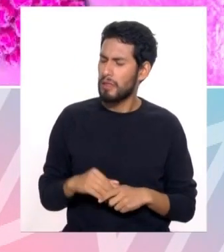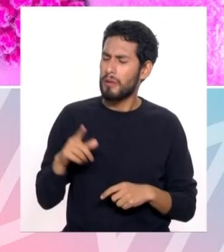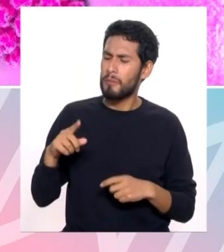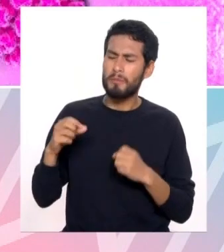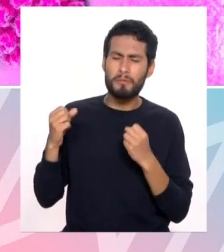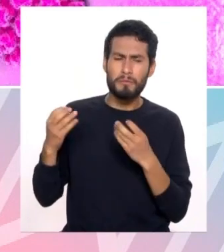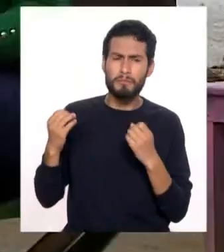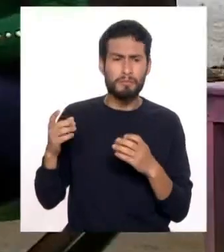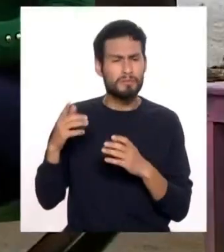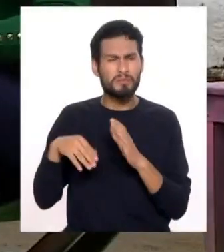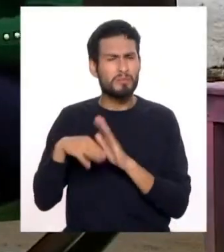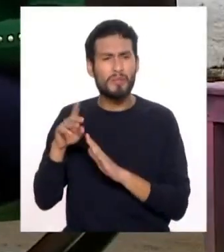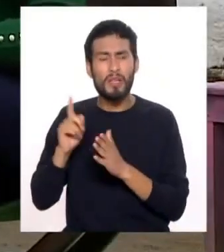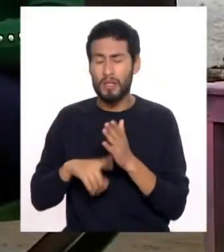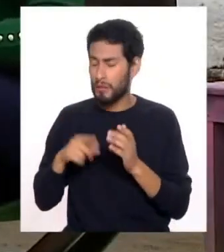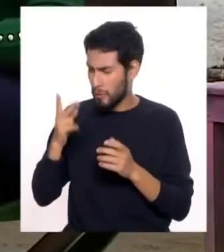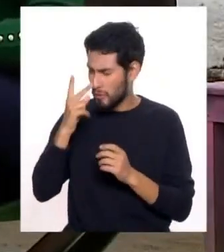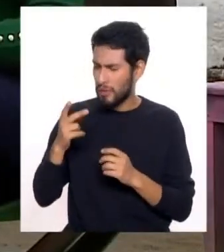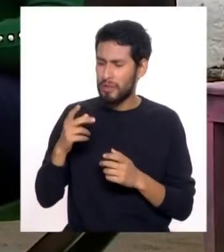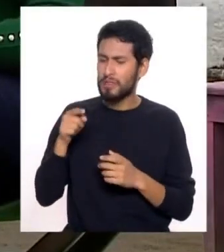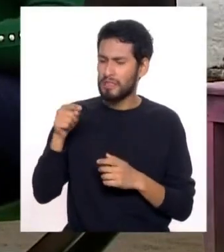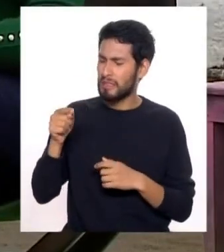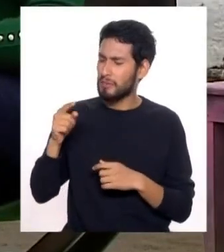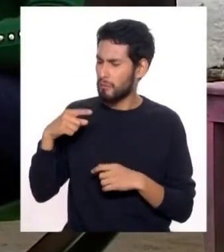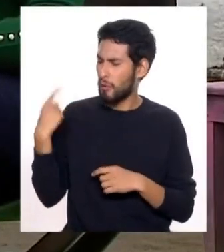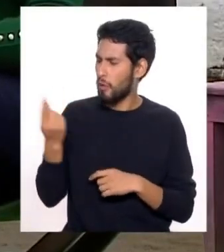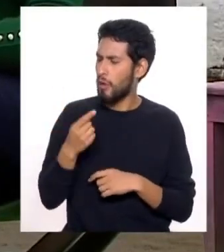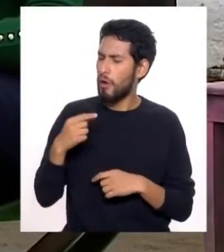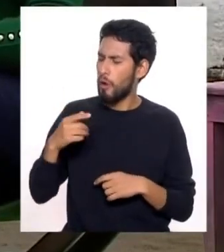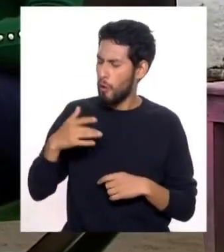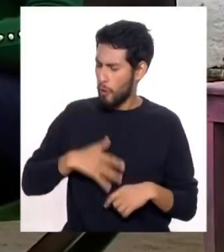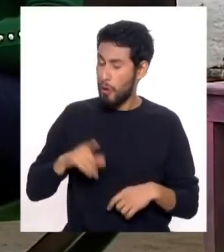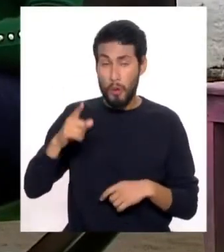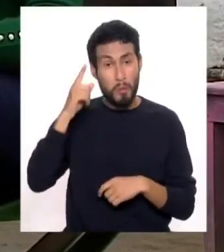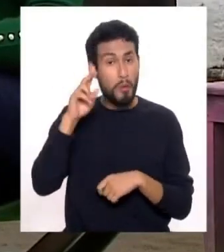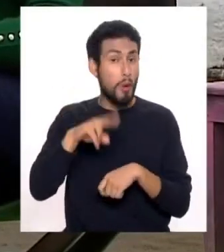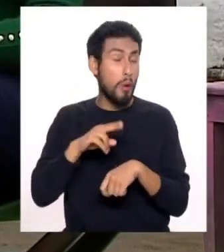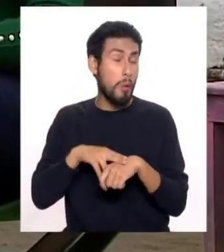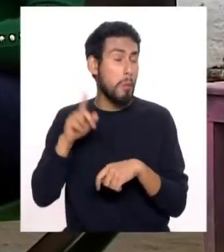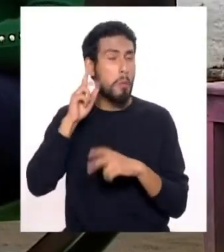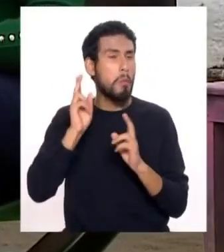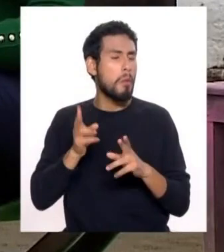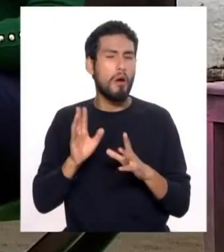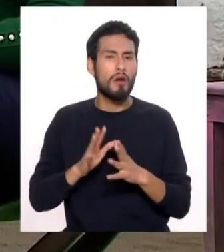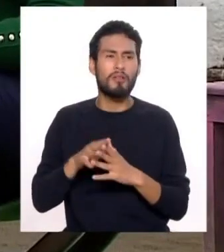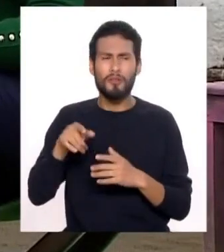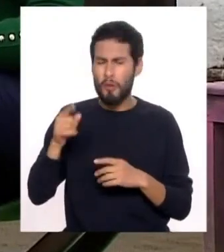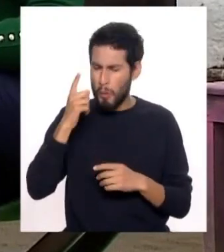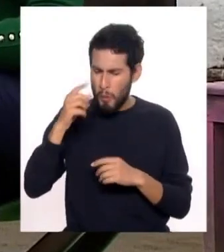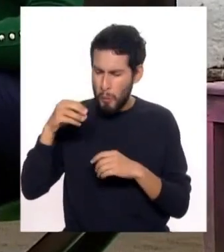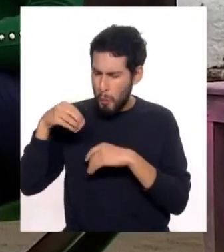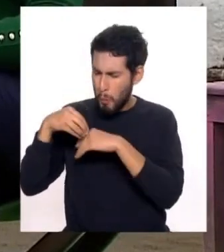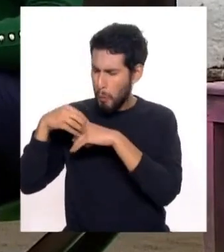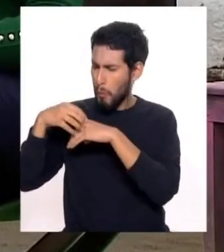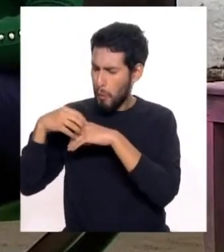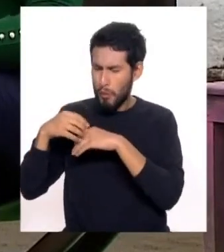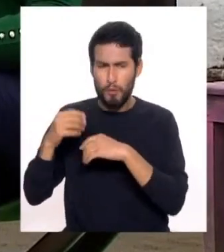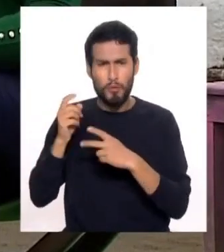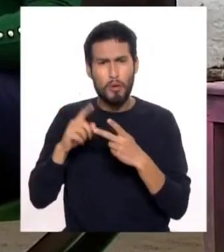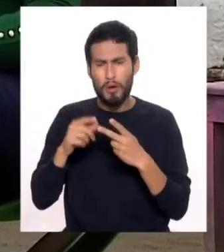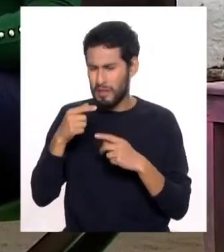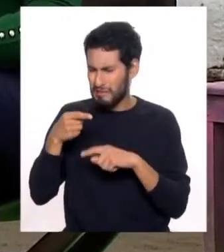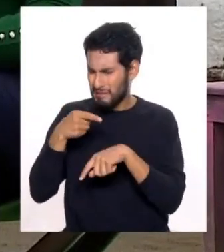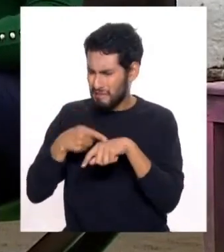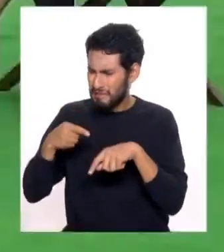más viene de sintomatología geniturinaria en general, ¿no? Es correcto. No hay que naturalizar ningún bultito, ninguna